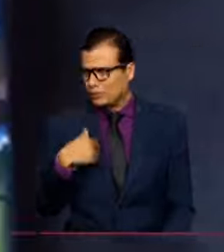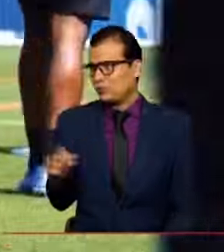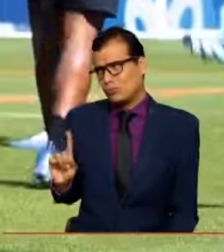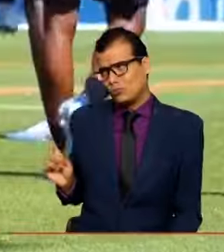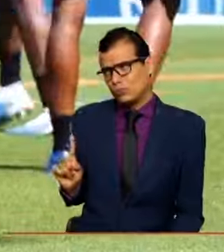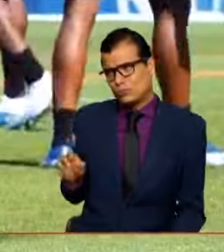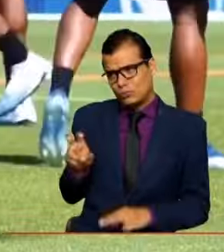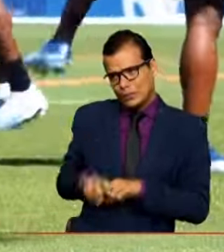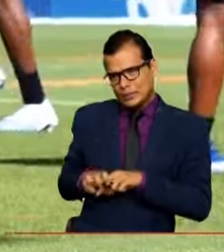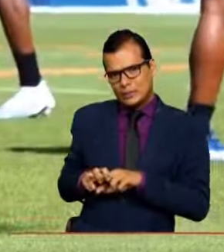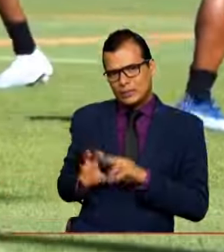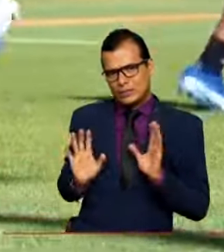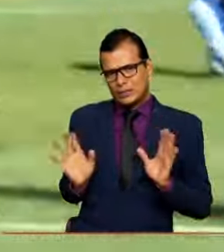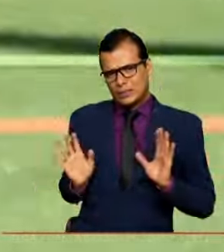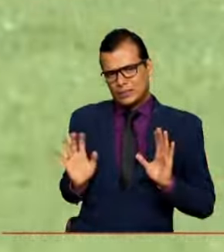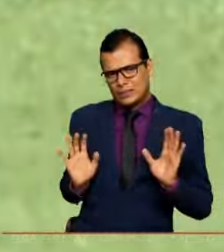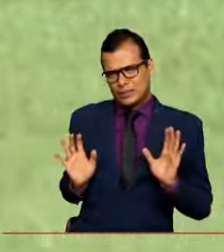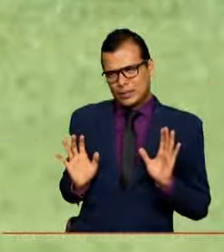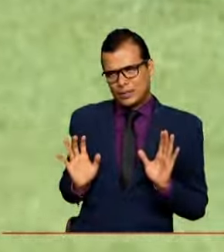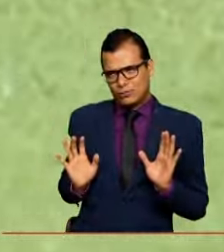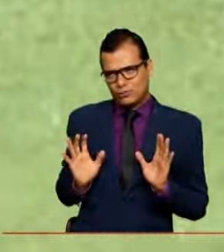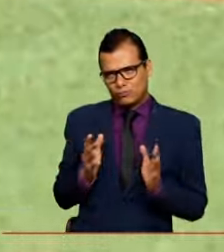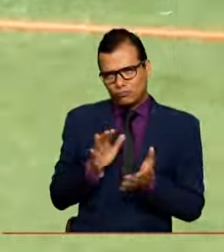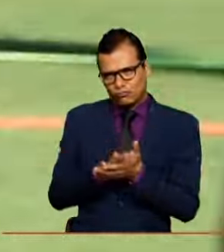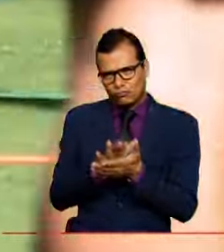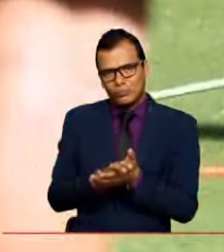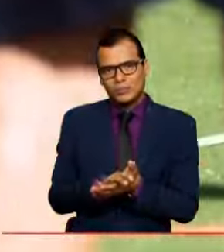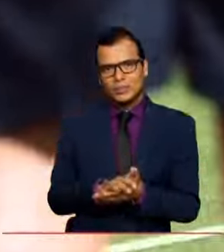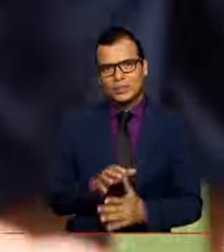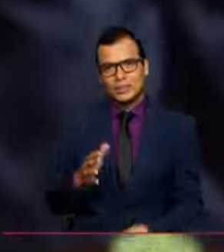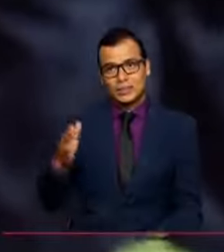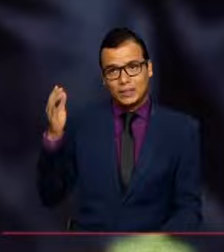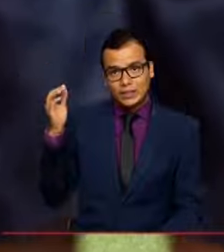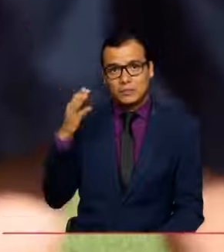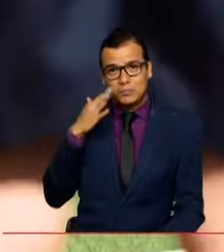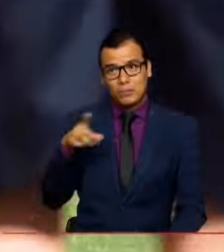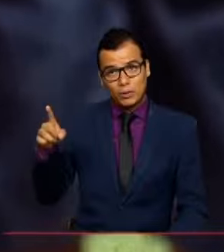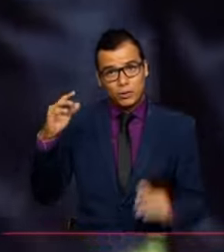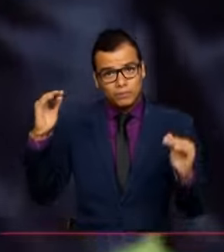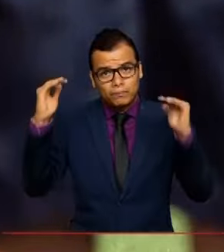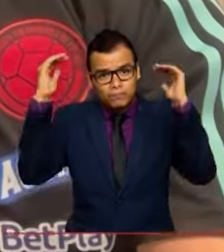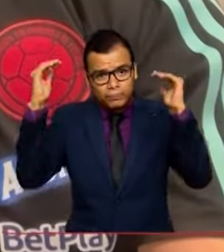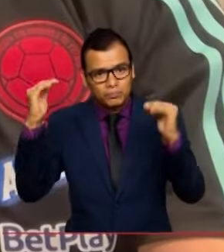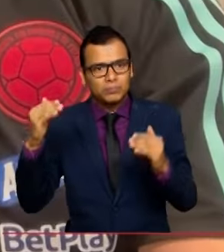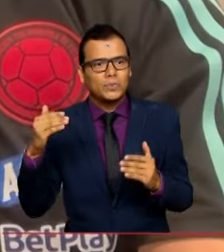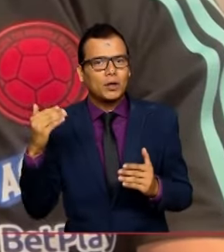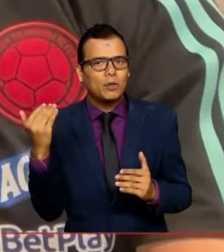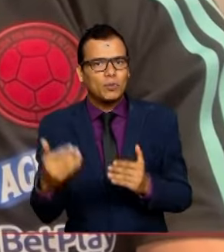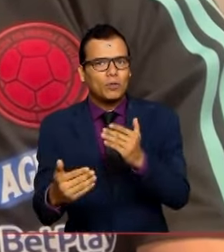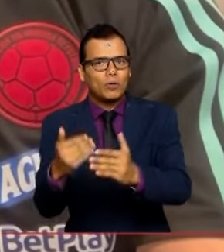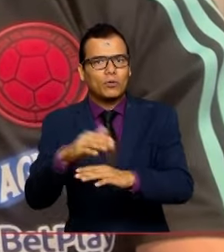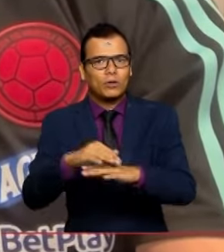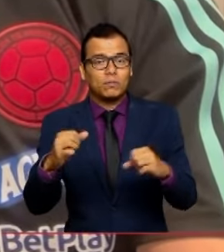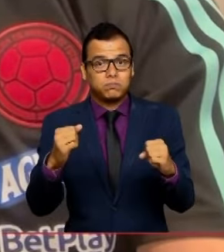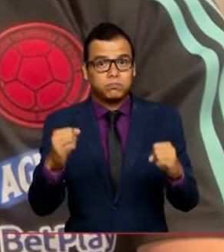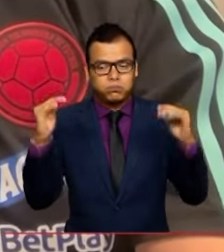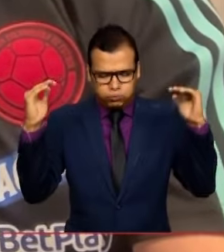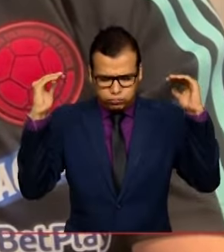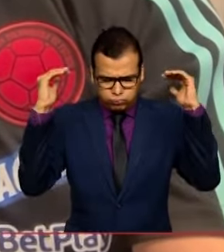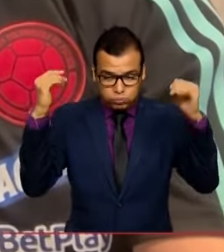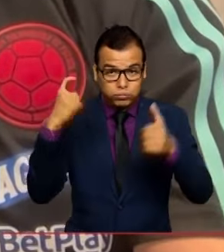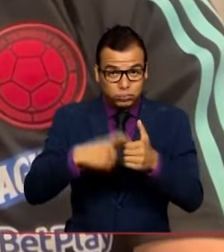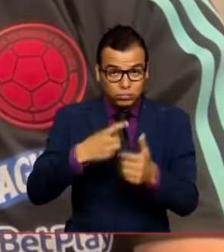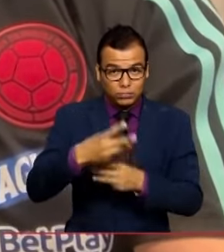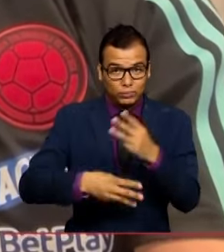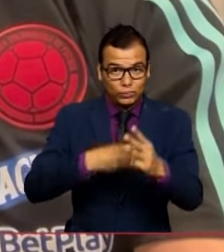quería estar y correr más y bueno, estaba en un nivel extraordinario que fue lo que después fue uno de los mejores jugadores del Mundial